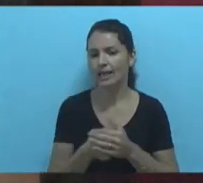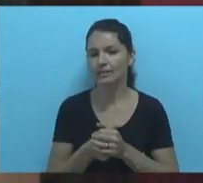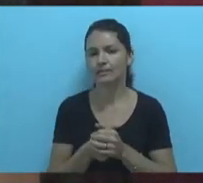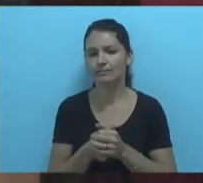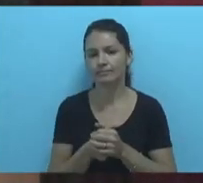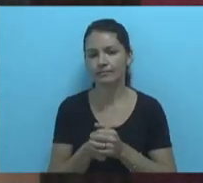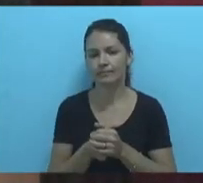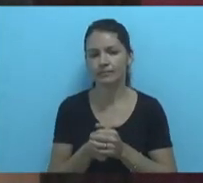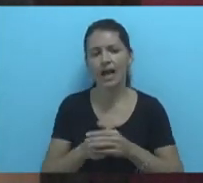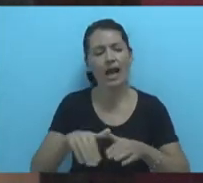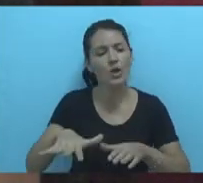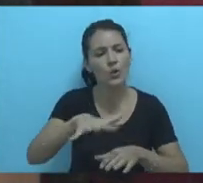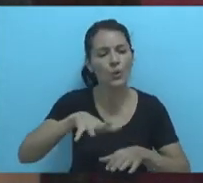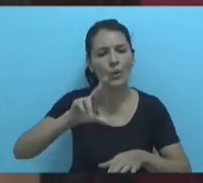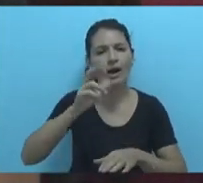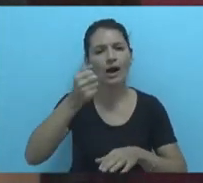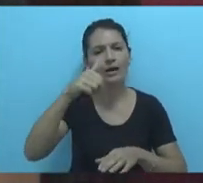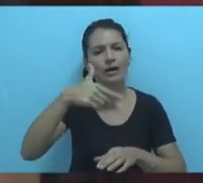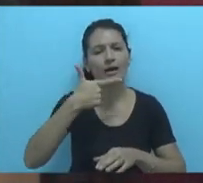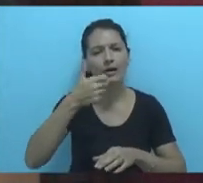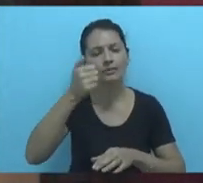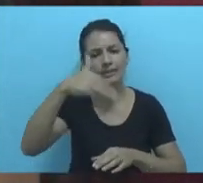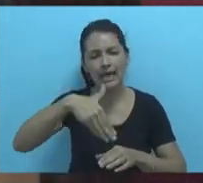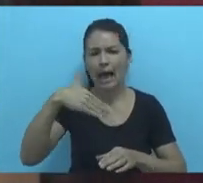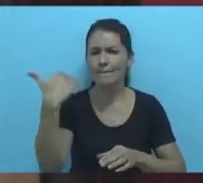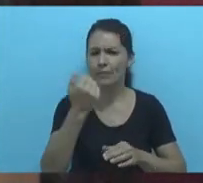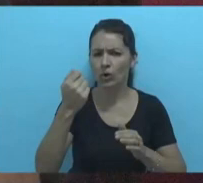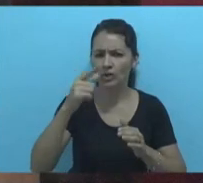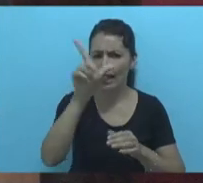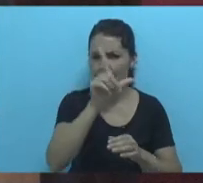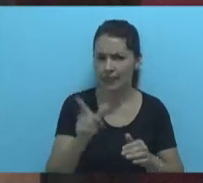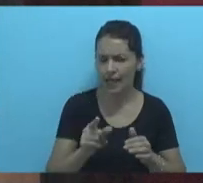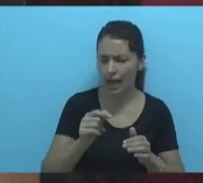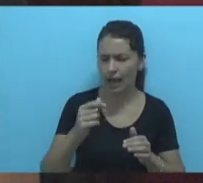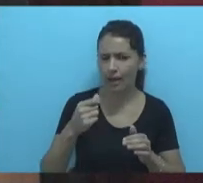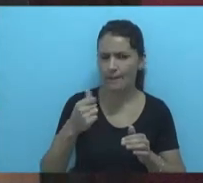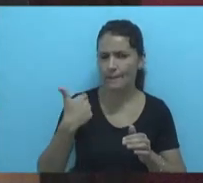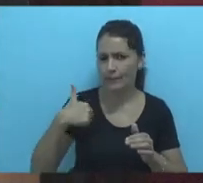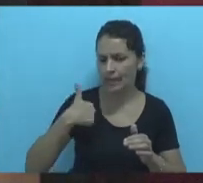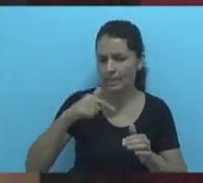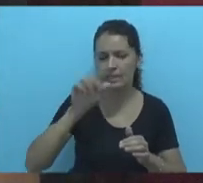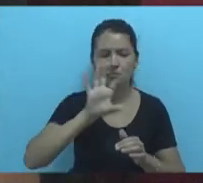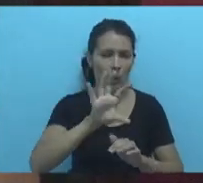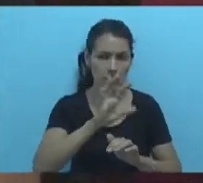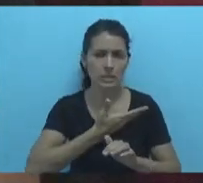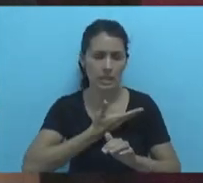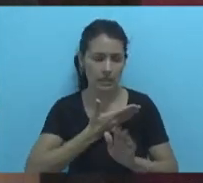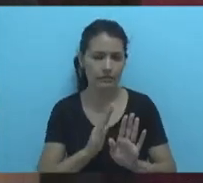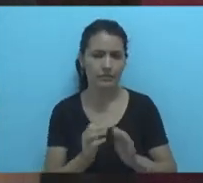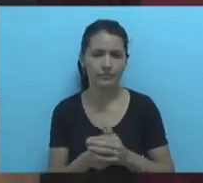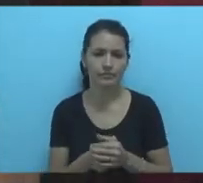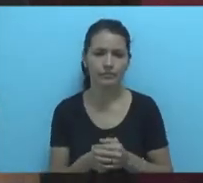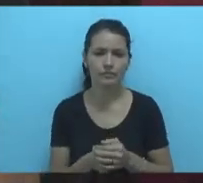sitios Ramsar trascendente que tenemos en nuestro país y en nuestra provincia, y creo que, bueno,